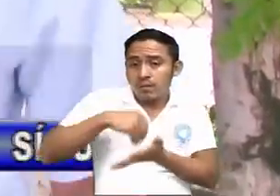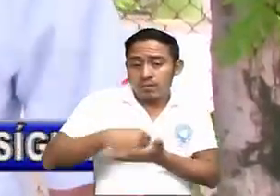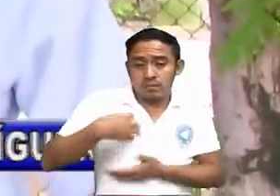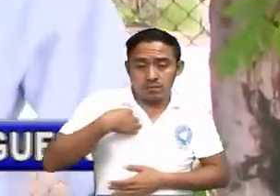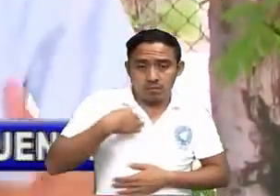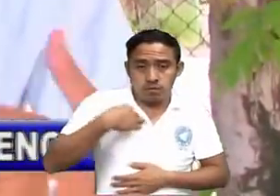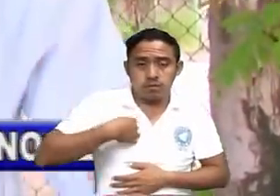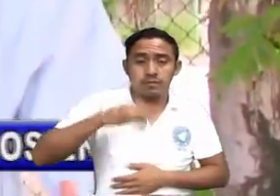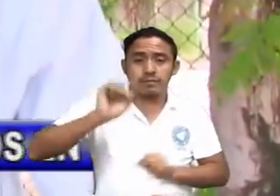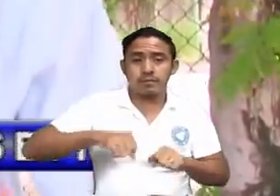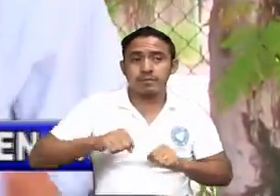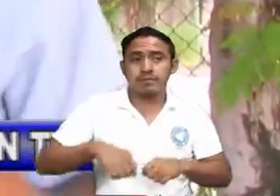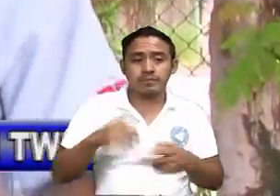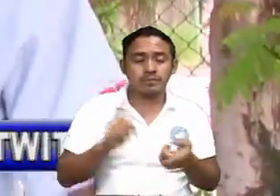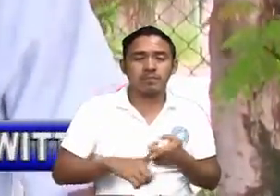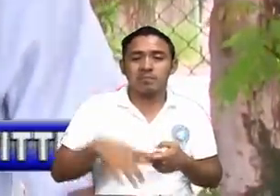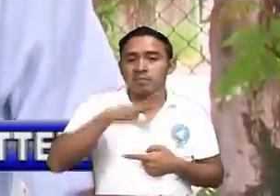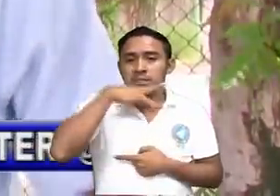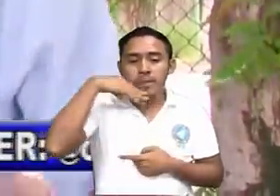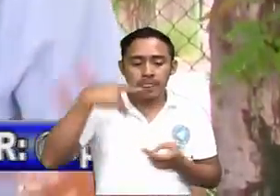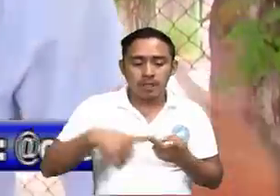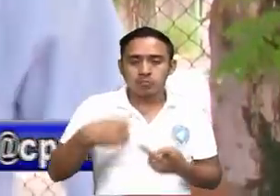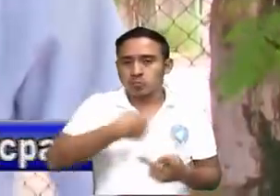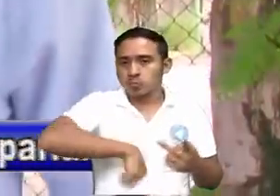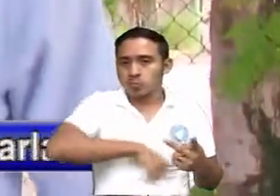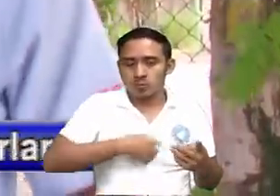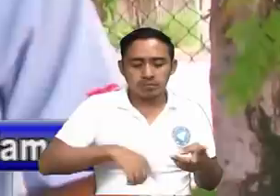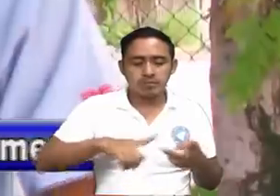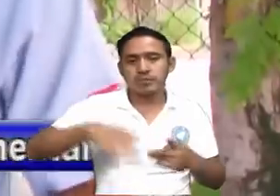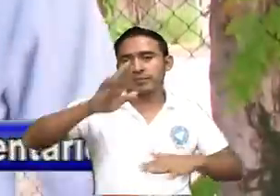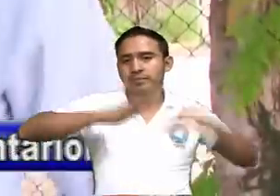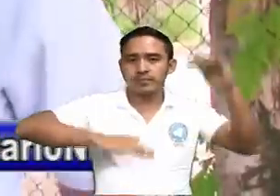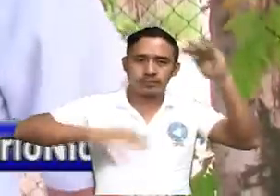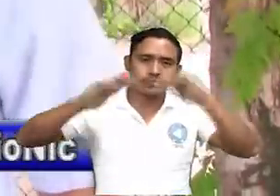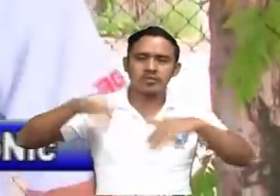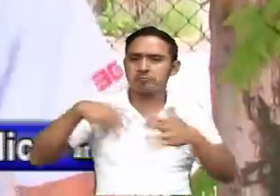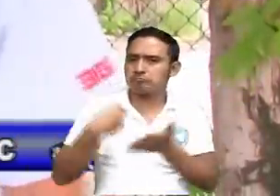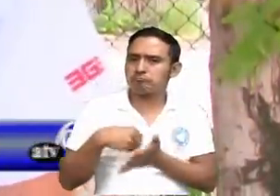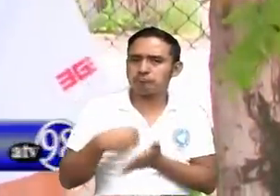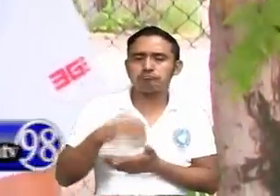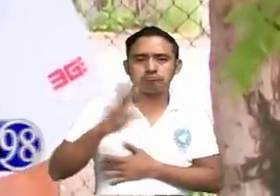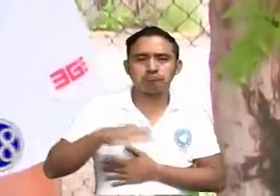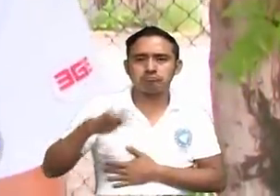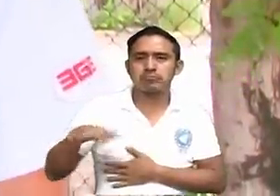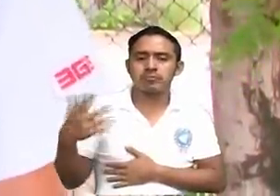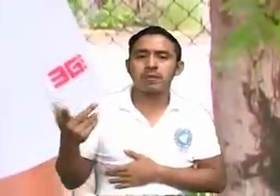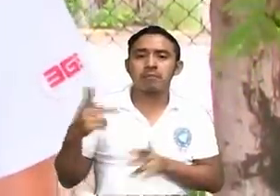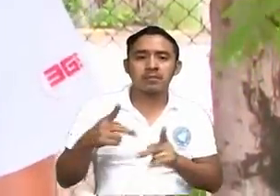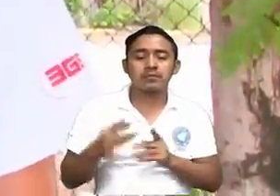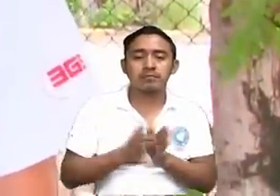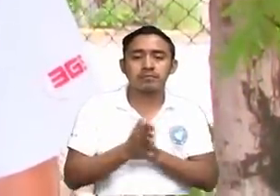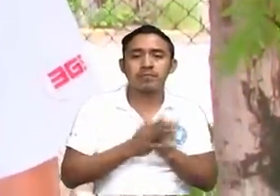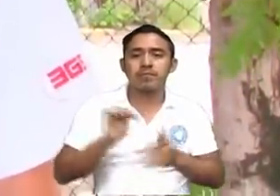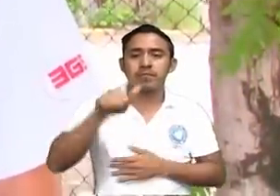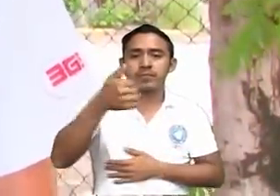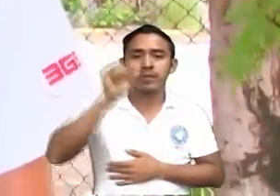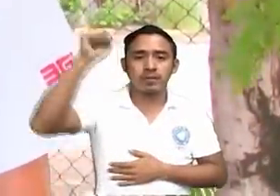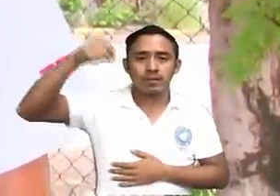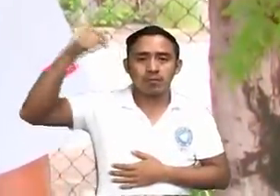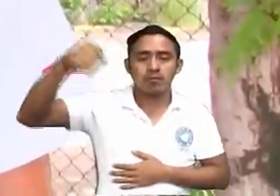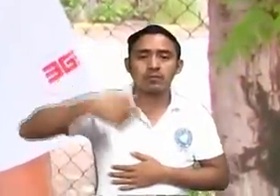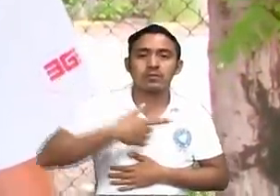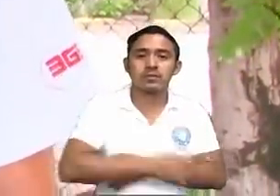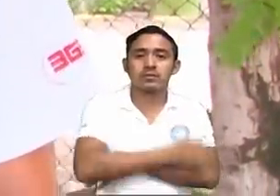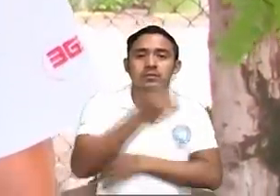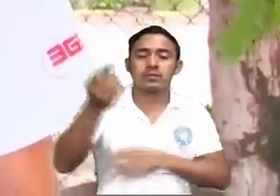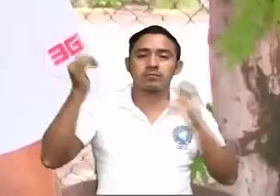puede lucir el color, el logotipo y los precios son muy accesibles para que todos nos preparemos el 6 de julio, día